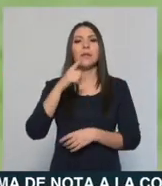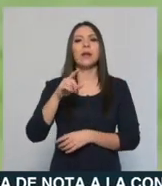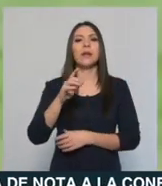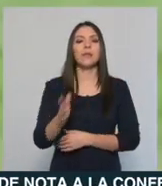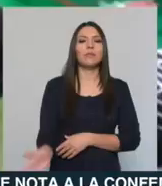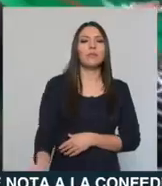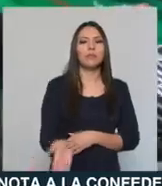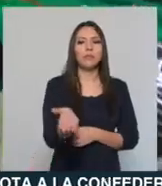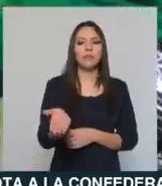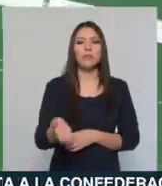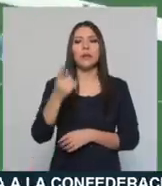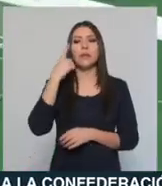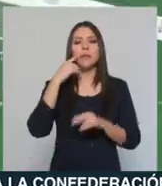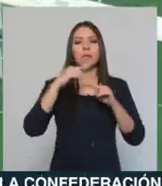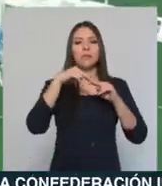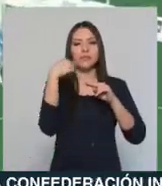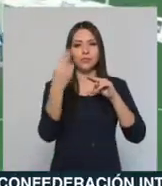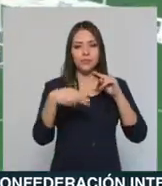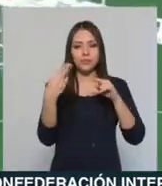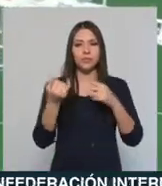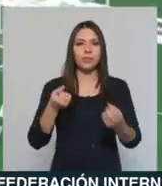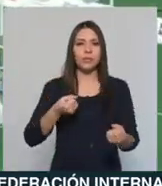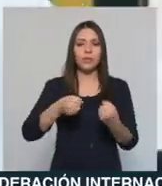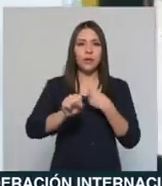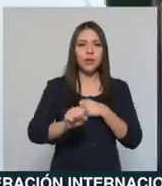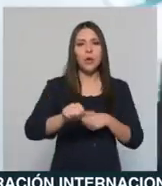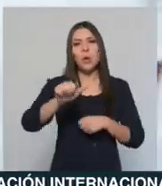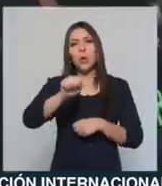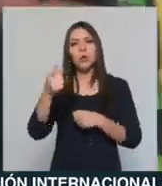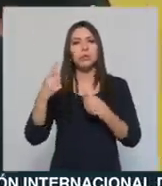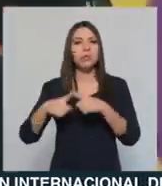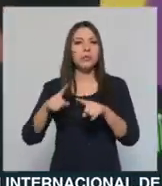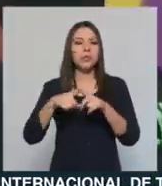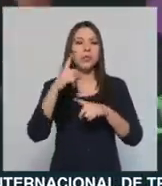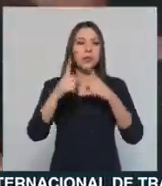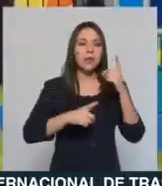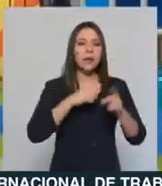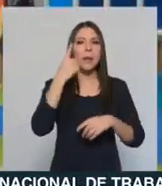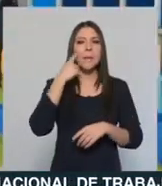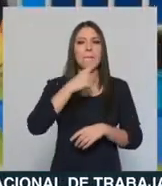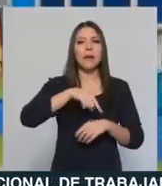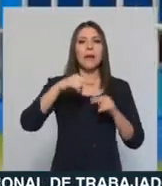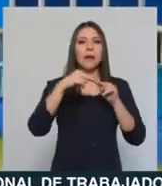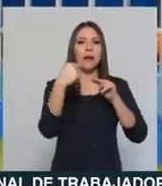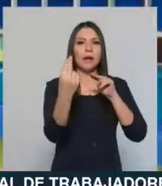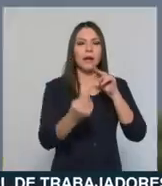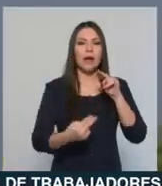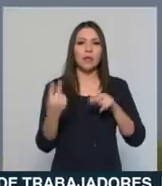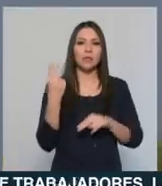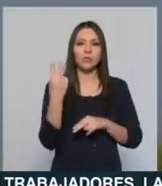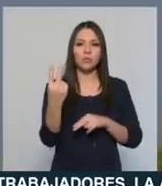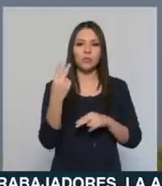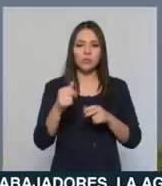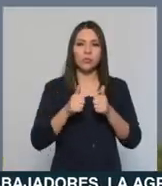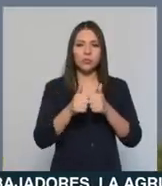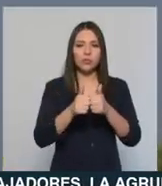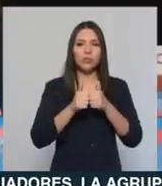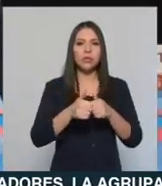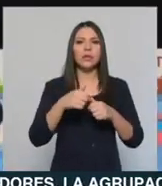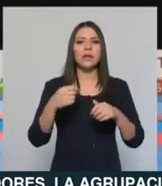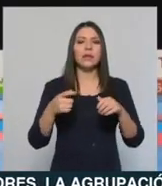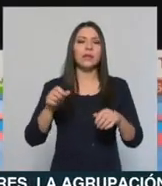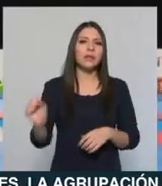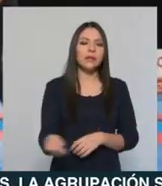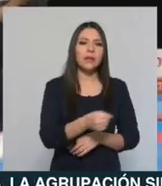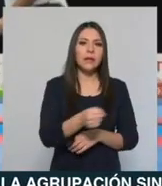arco, taekwondo y clavados, mientras que otras pruebas que podrían aportar medallas son nado sincronizado, lucha, tenis de mesa, gimnasia,